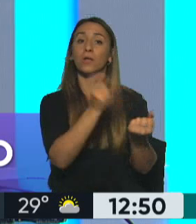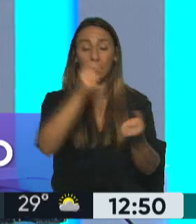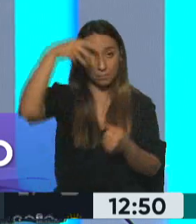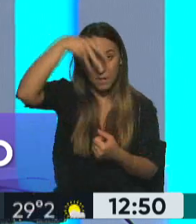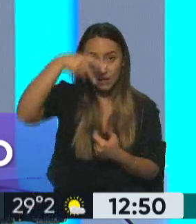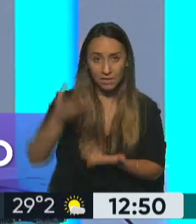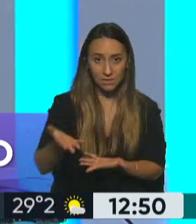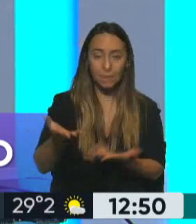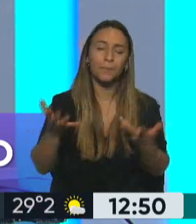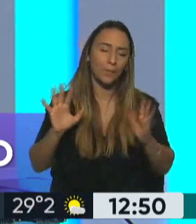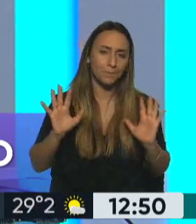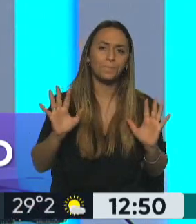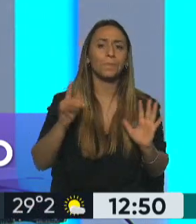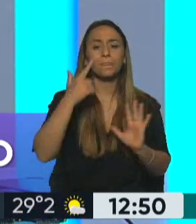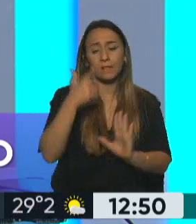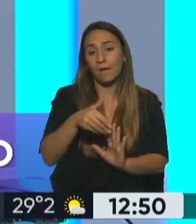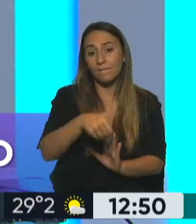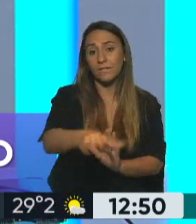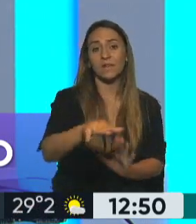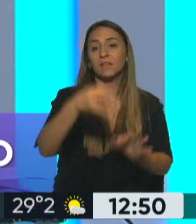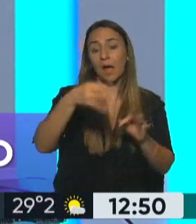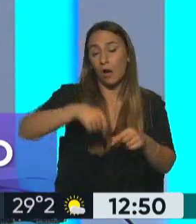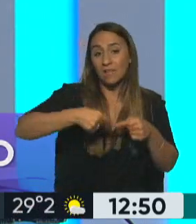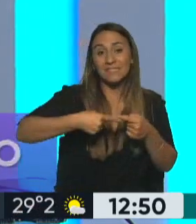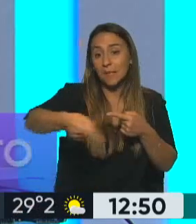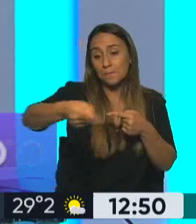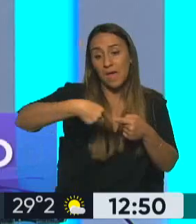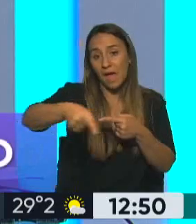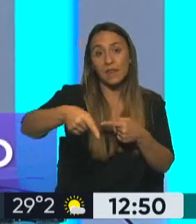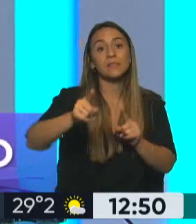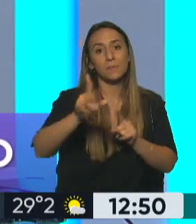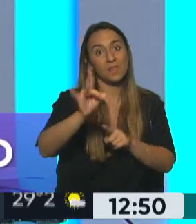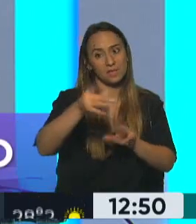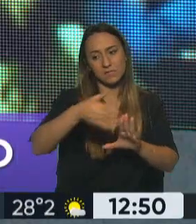estaremos muy atentos. Va a ser las próximas semanas muy movidas y un diciembre también muy movido, obviamente. Muy movido.